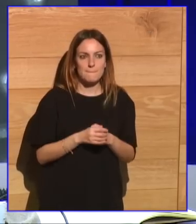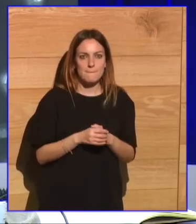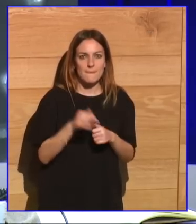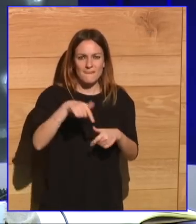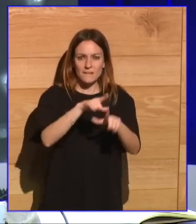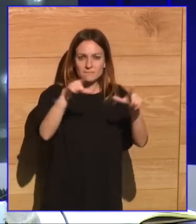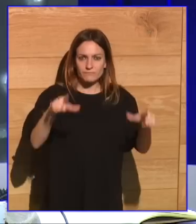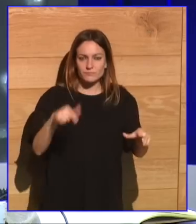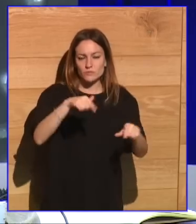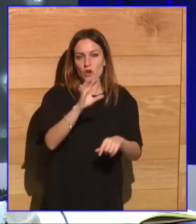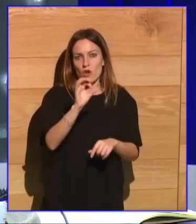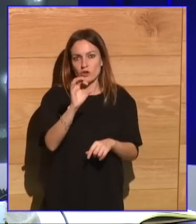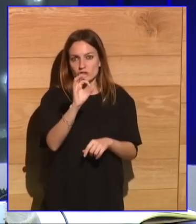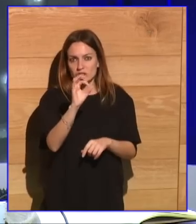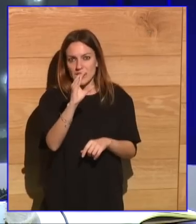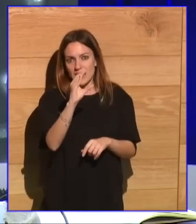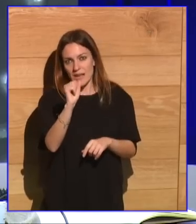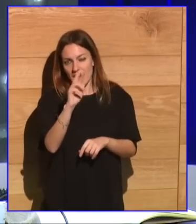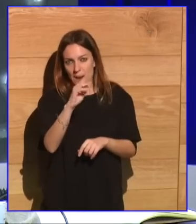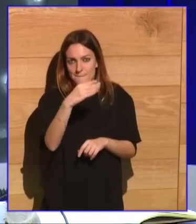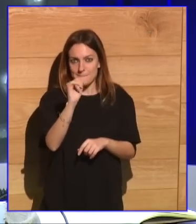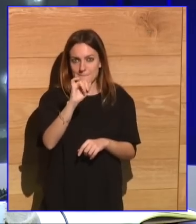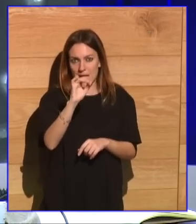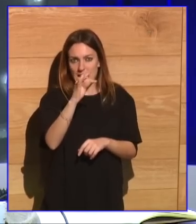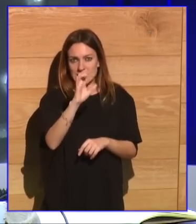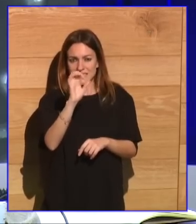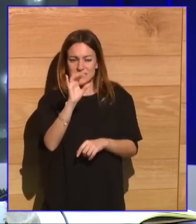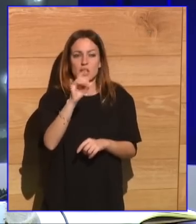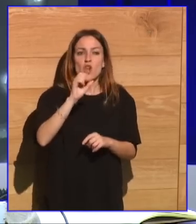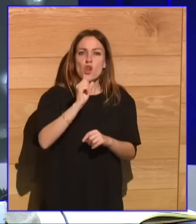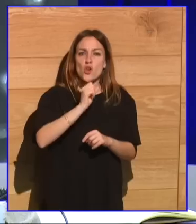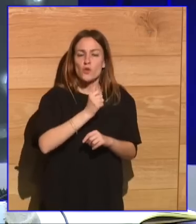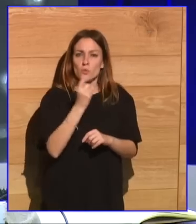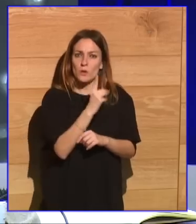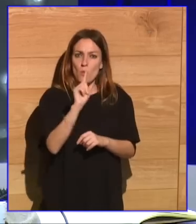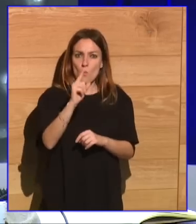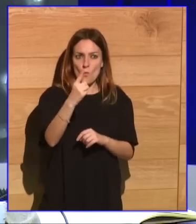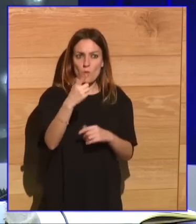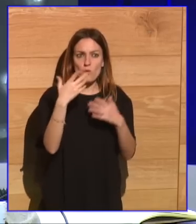Oscar Bites, en la historia, se considera que el número 1 de Oscar Bites, aunque